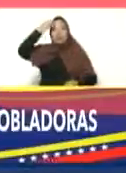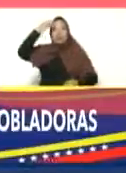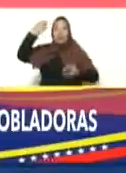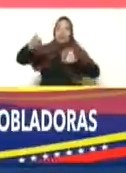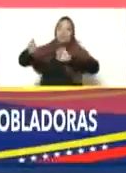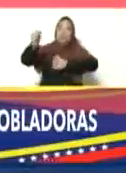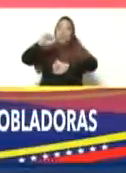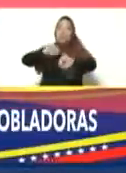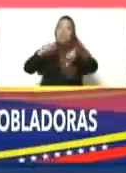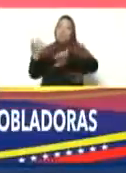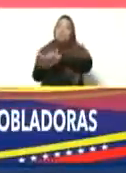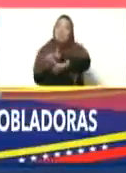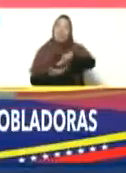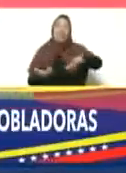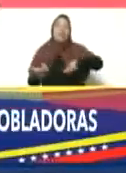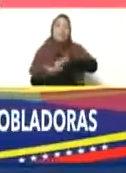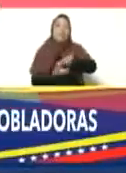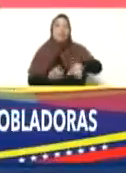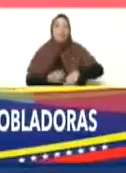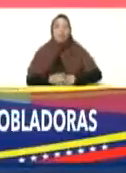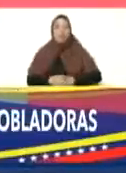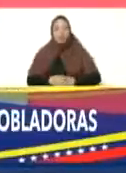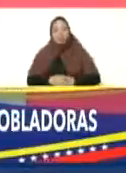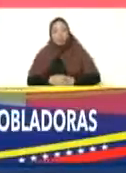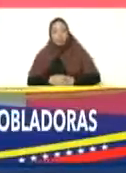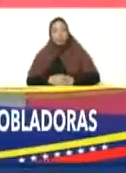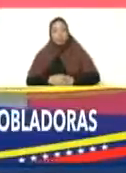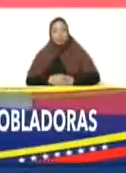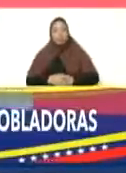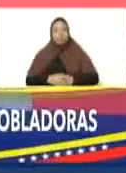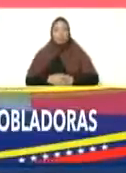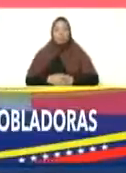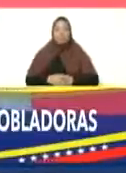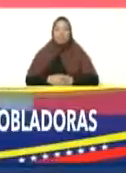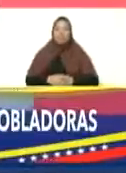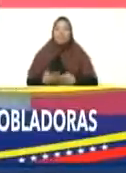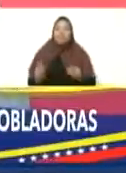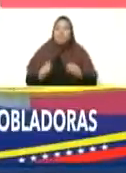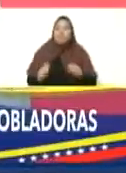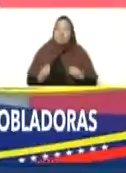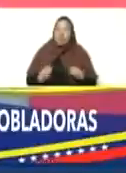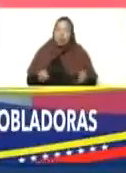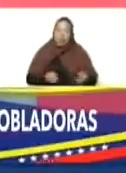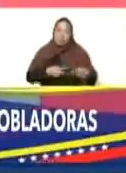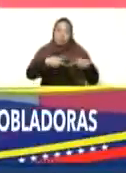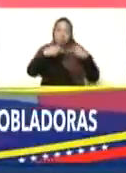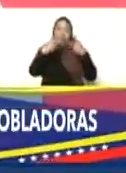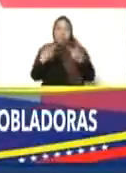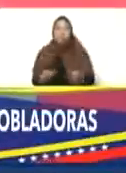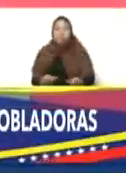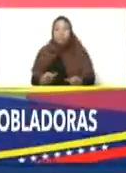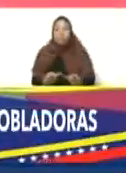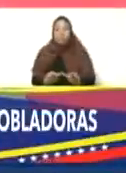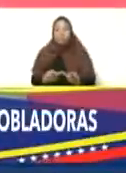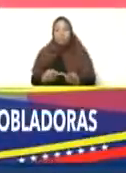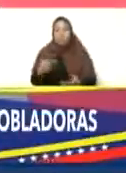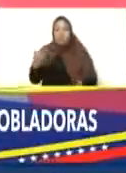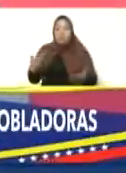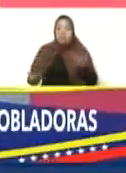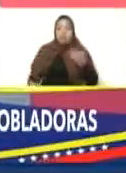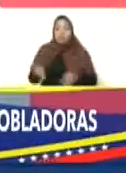enfrentar circunstancias y situaciones con mucha voluntad con mucha capacidad moral de